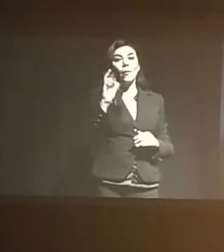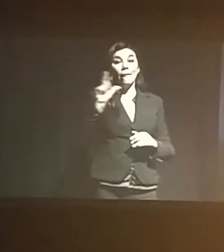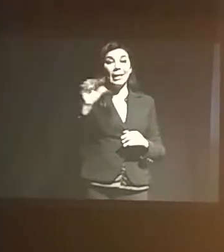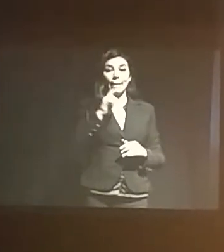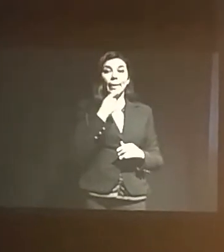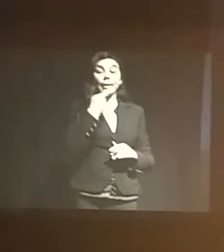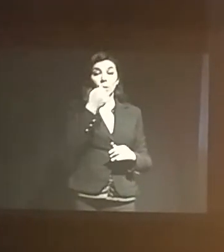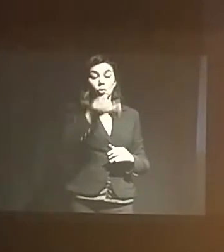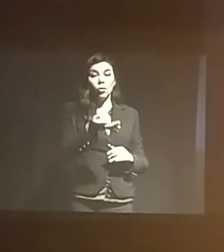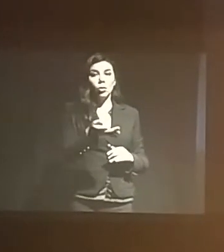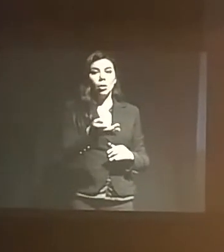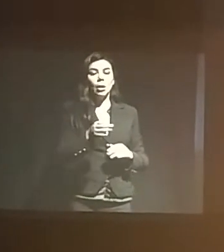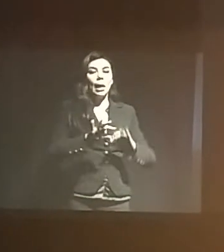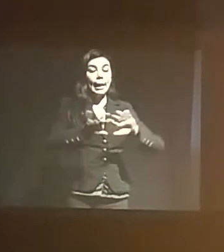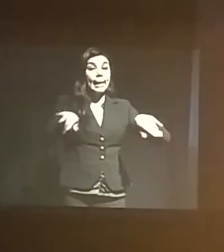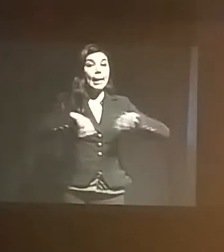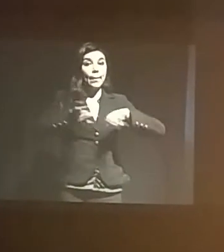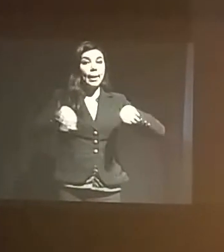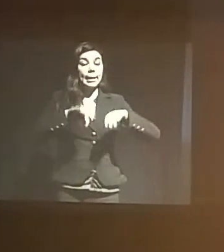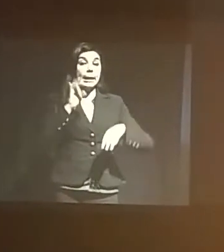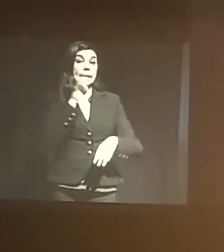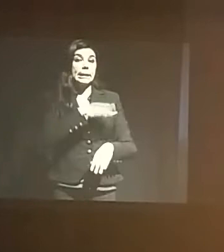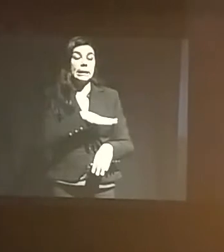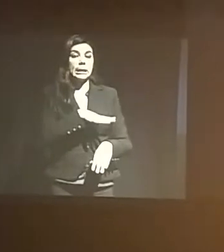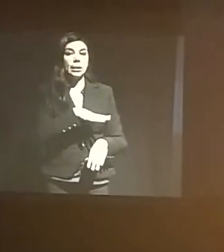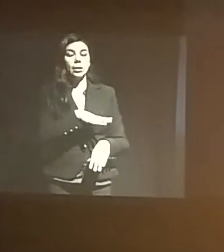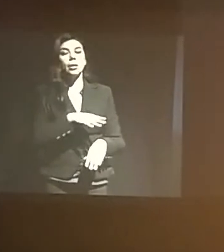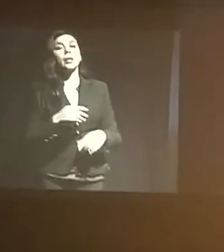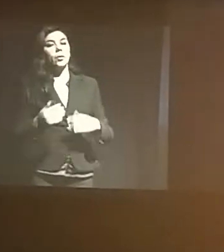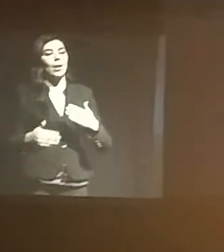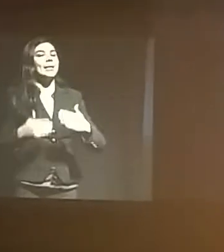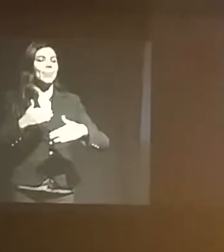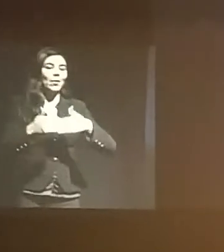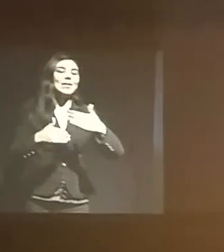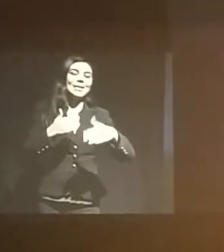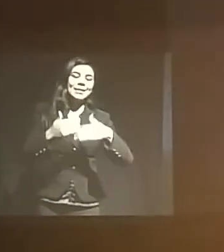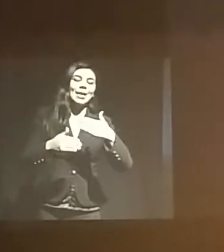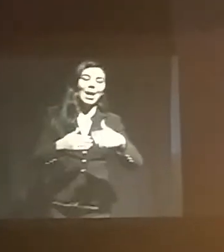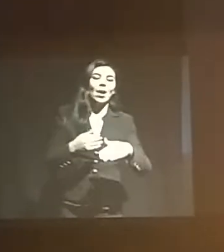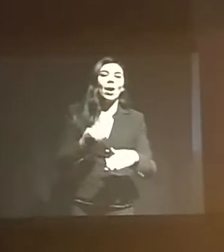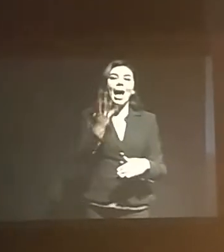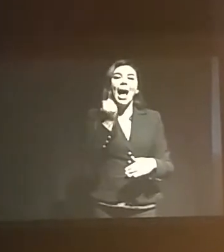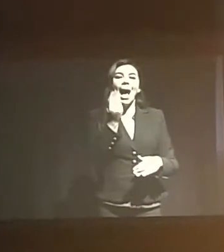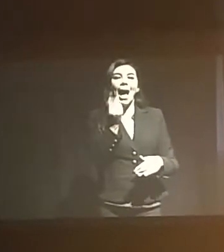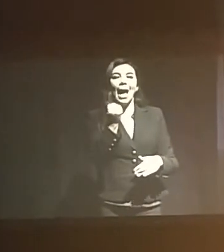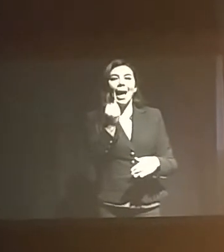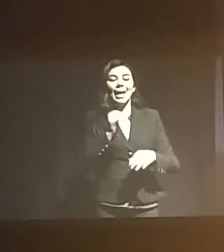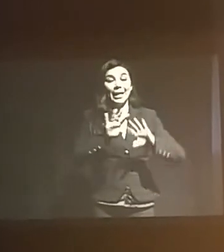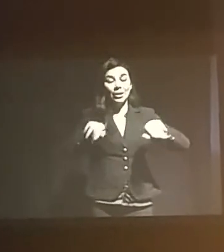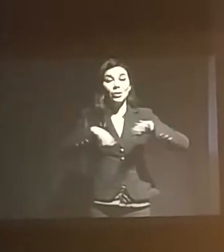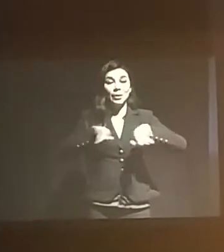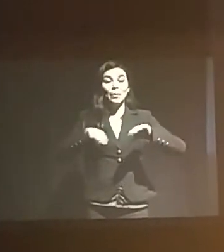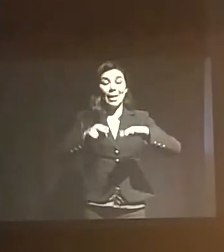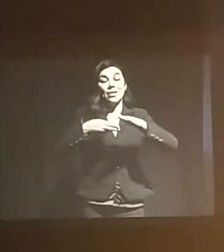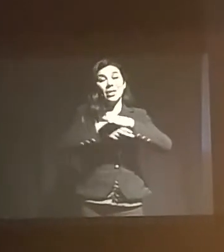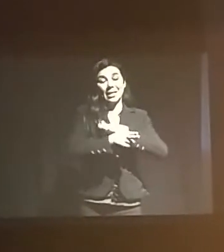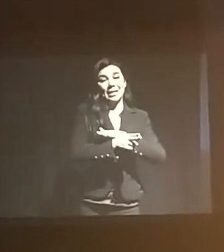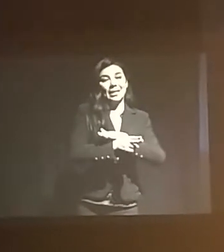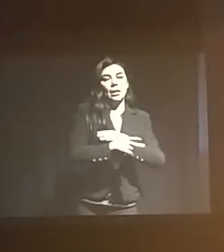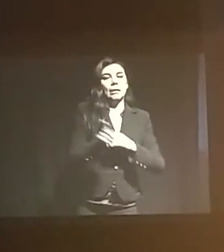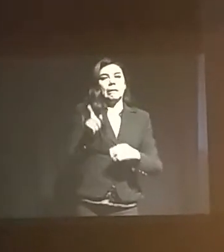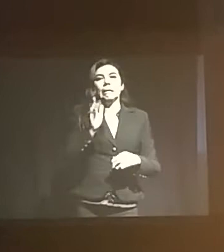playa. En este caso sí es acá en Chile. Porque ya también hemos avanzado, sí es cierto. Hay 14 playas que tienen media accesibilidad. Que